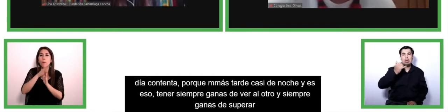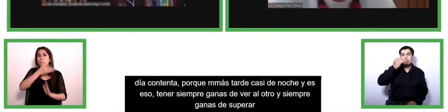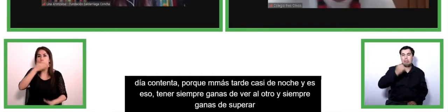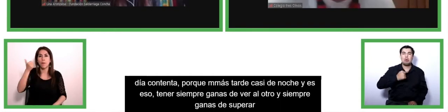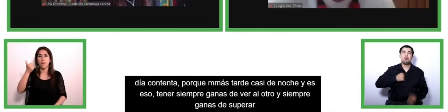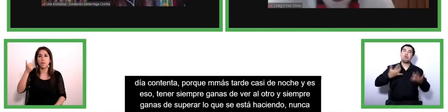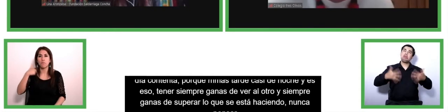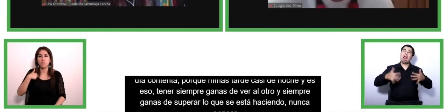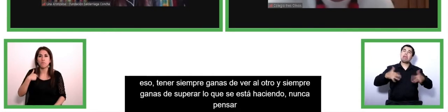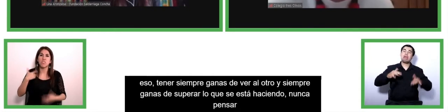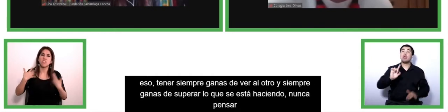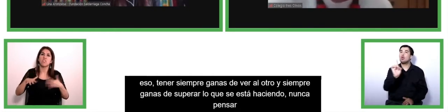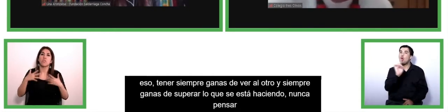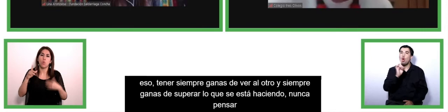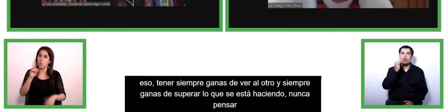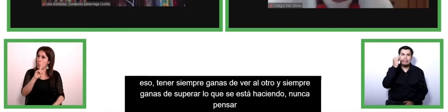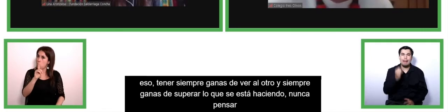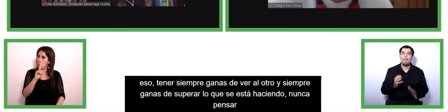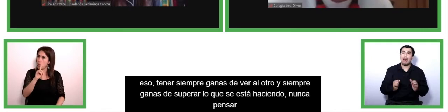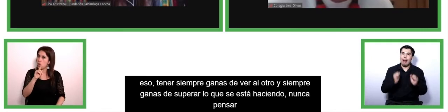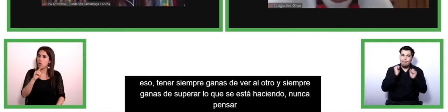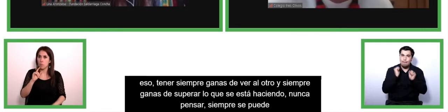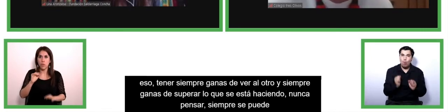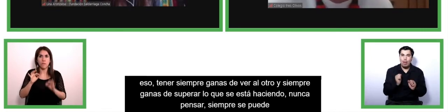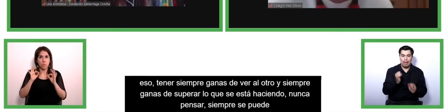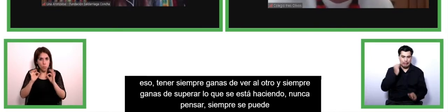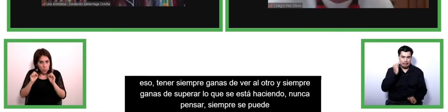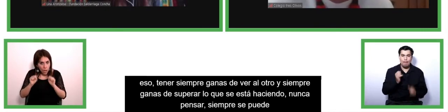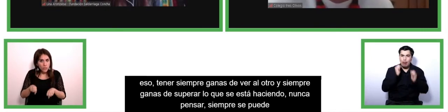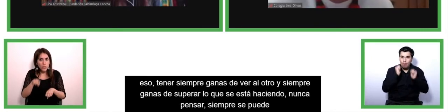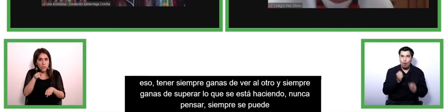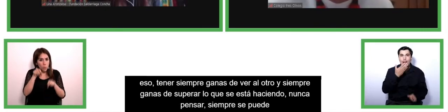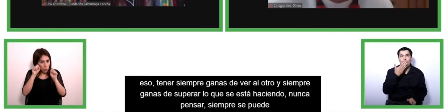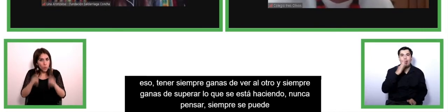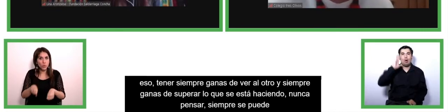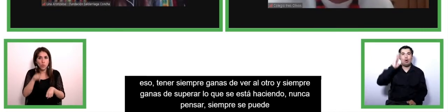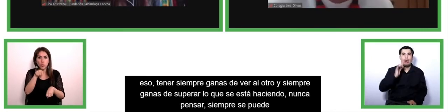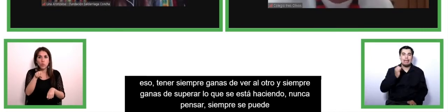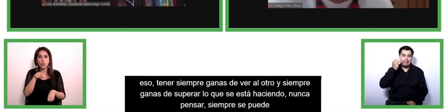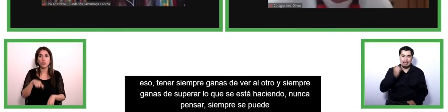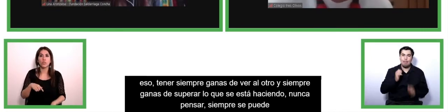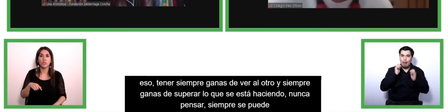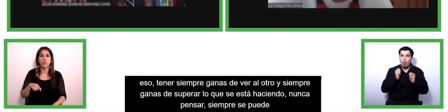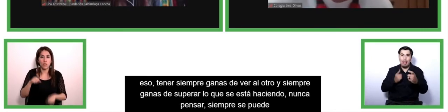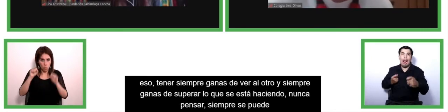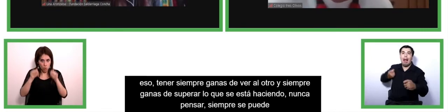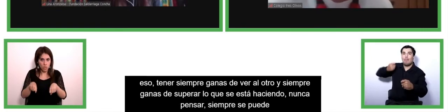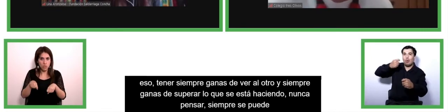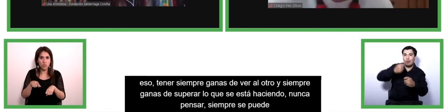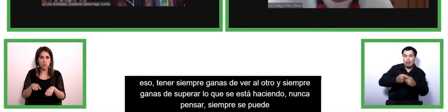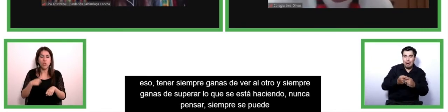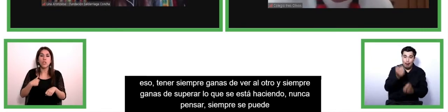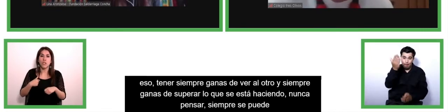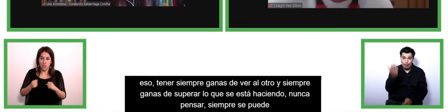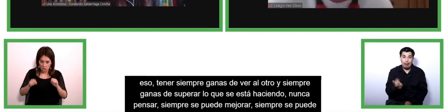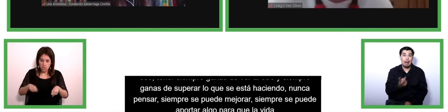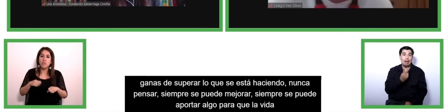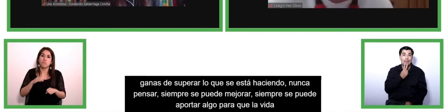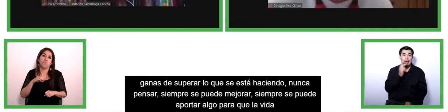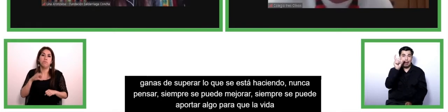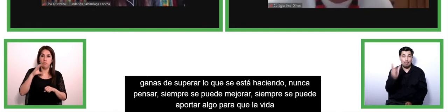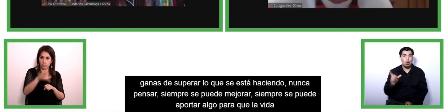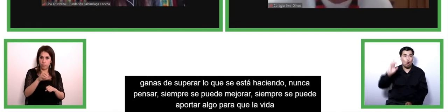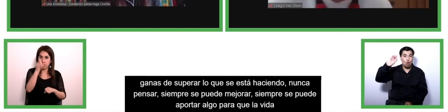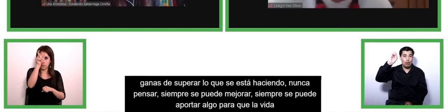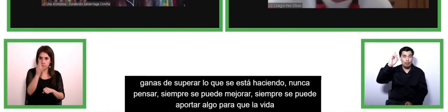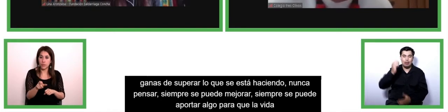Siempre se puede mejorar, siempre se puede aportar algo para que la vida de la otra persona, las personas con discapacidad, sea